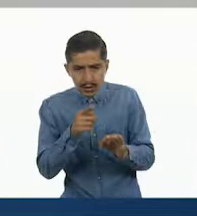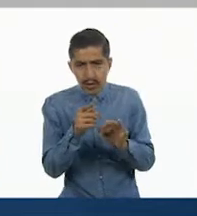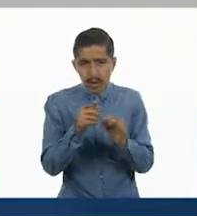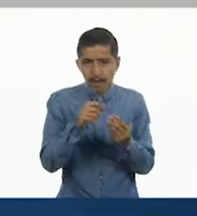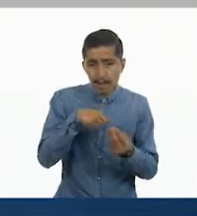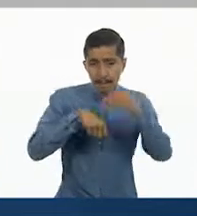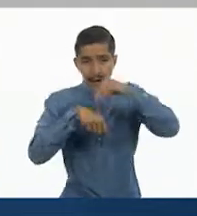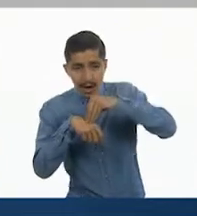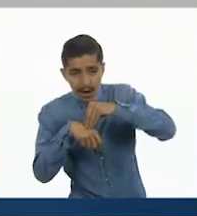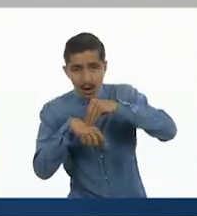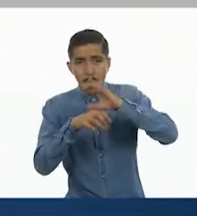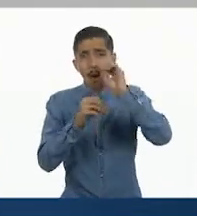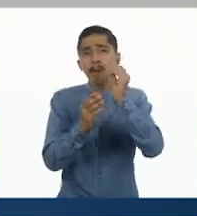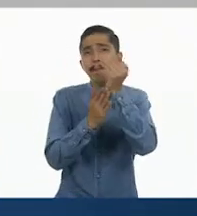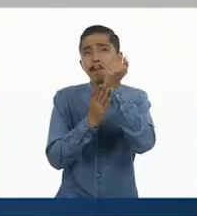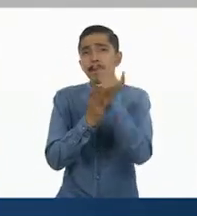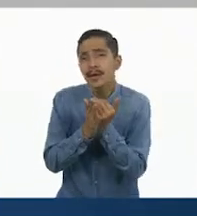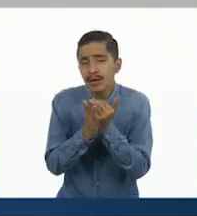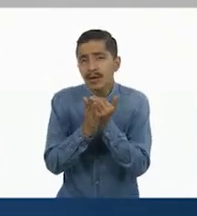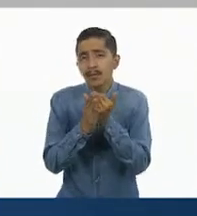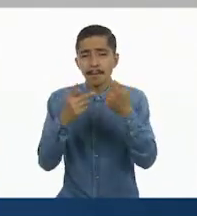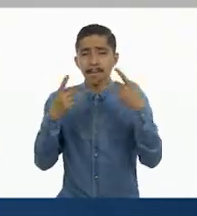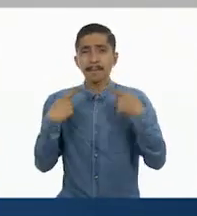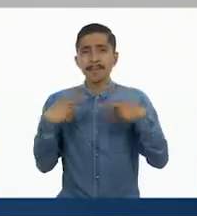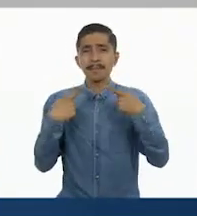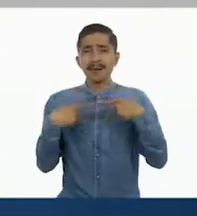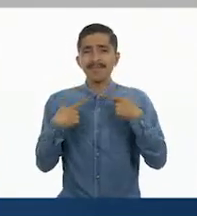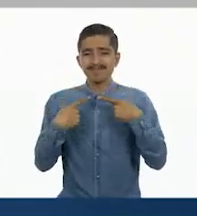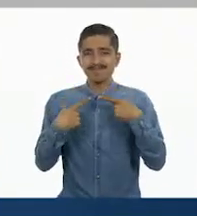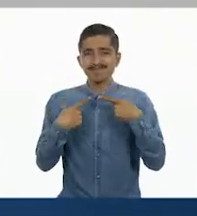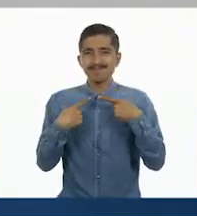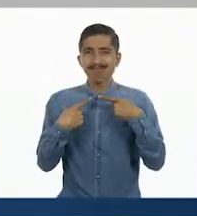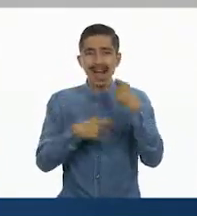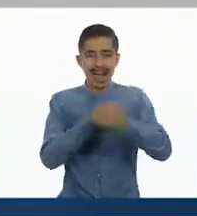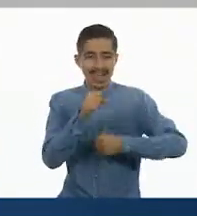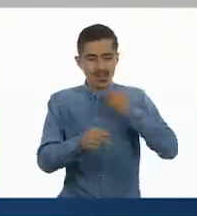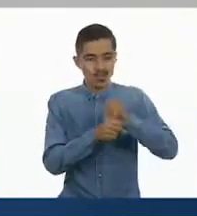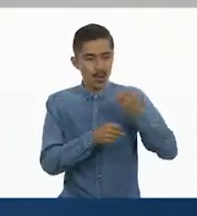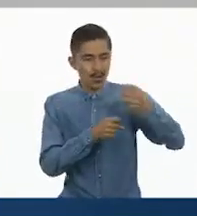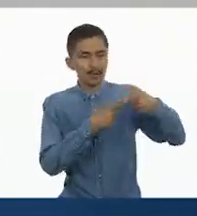aumentó o disminuyó la población de un censo a otro.